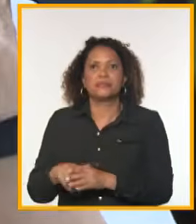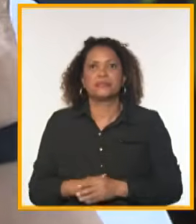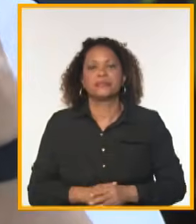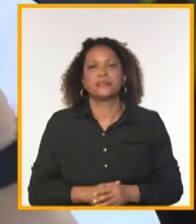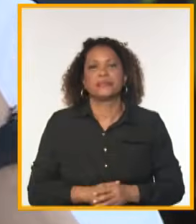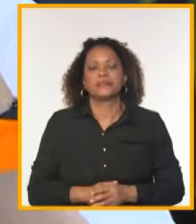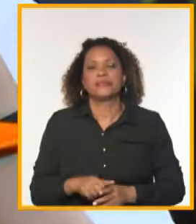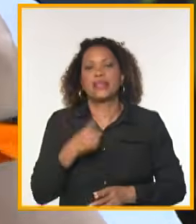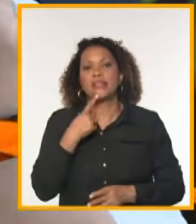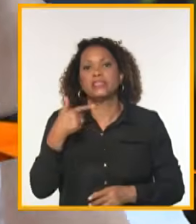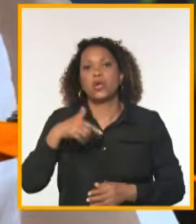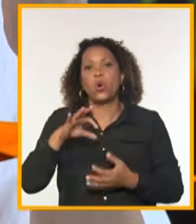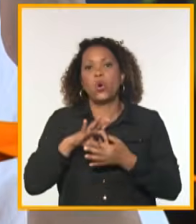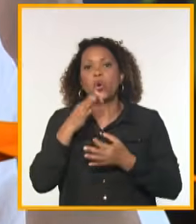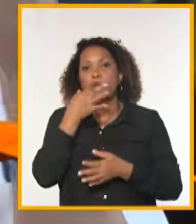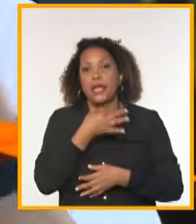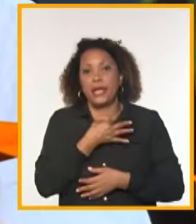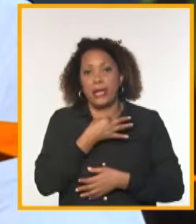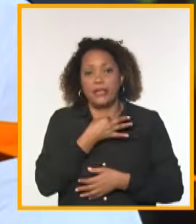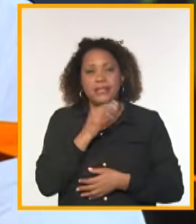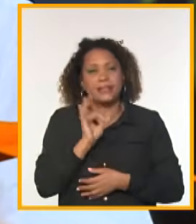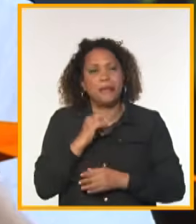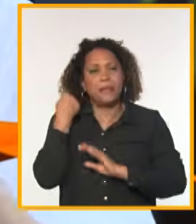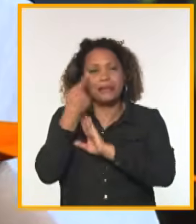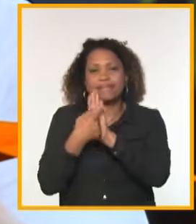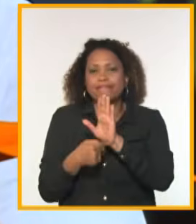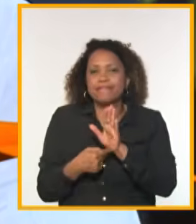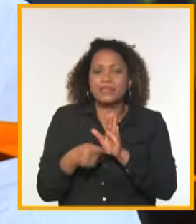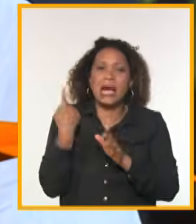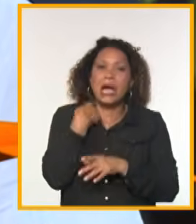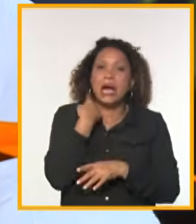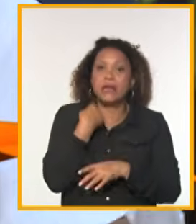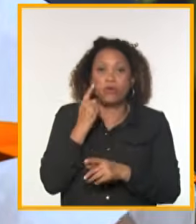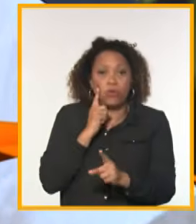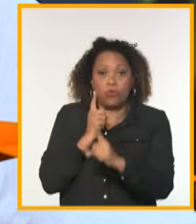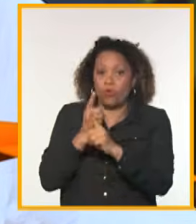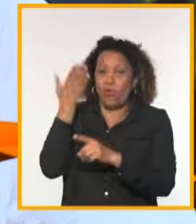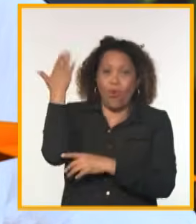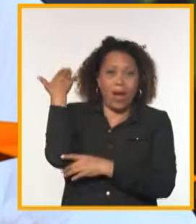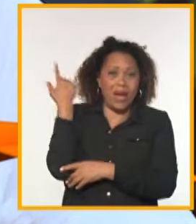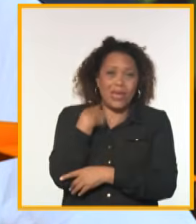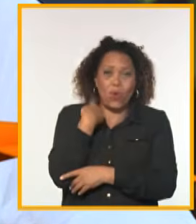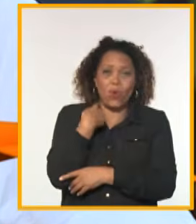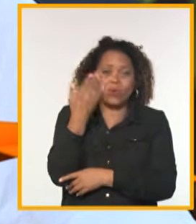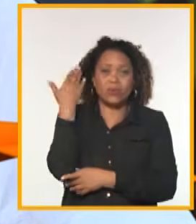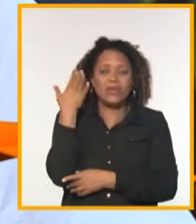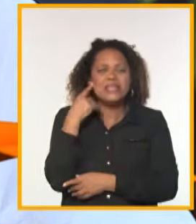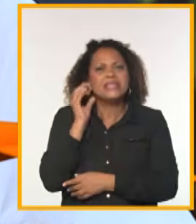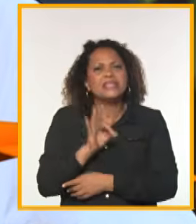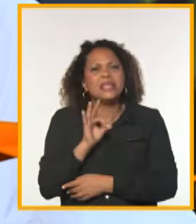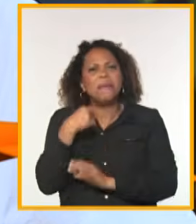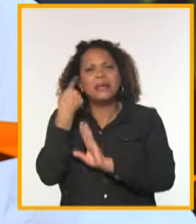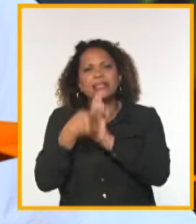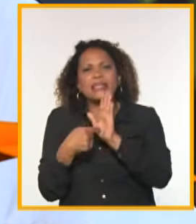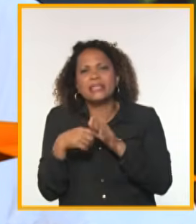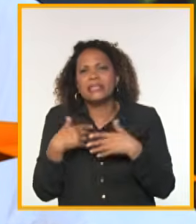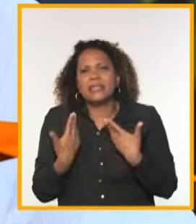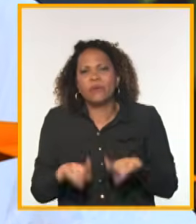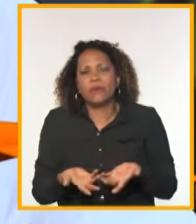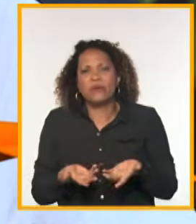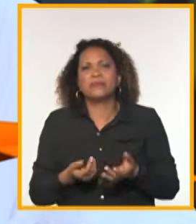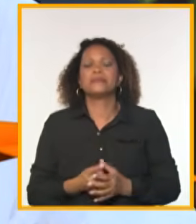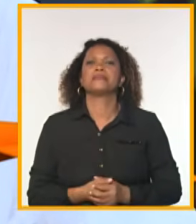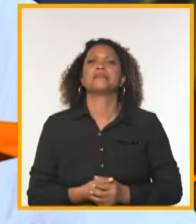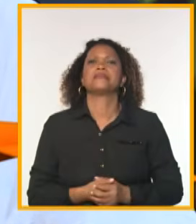Siempre Jorge se caracterizó toda una vida desde que yo lo conozco por ser primero